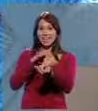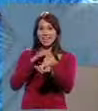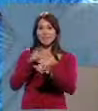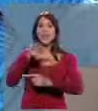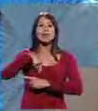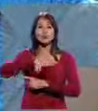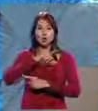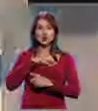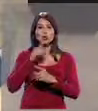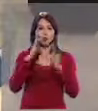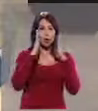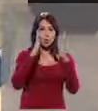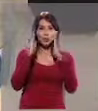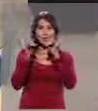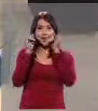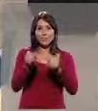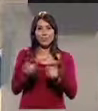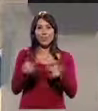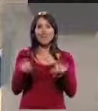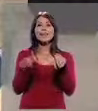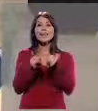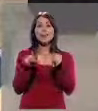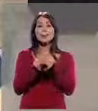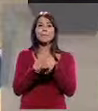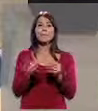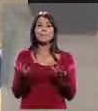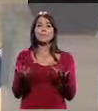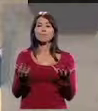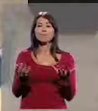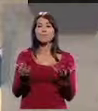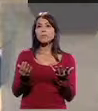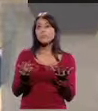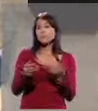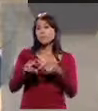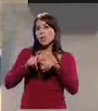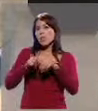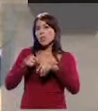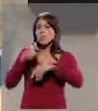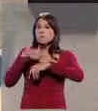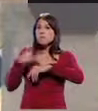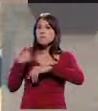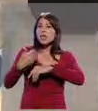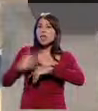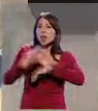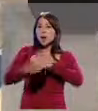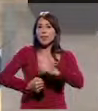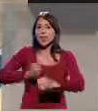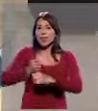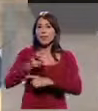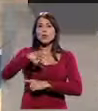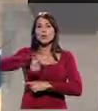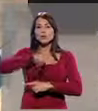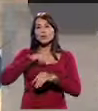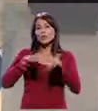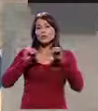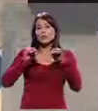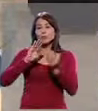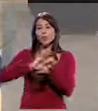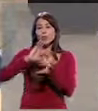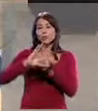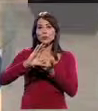yí damos consulta individual y también eh cada cierto época del año este damos